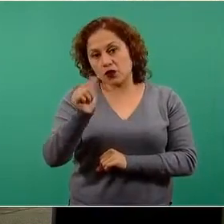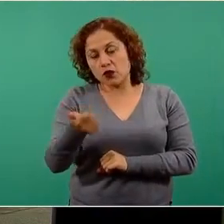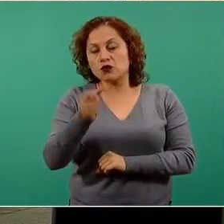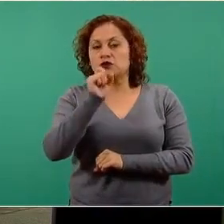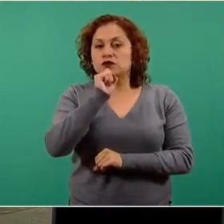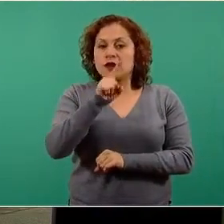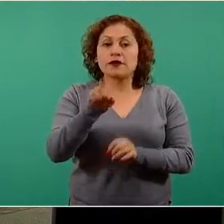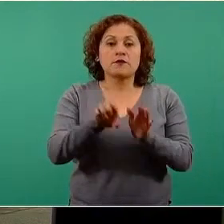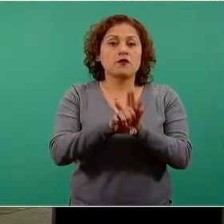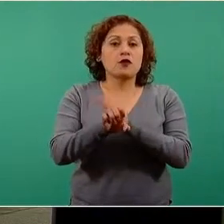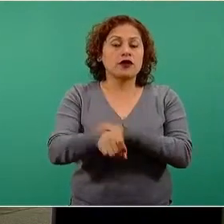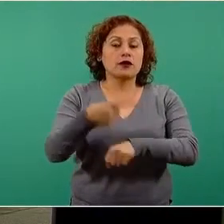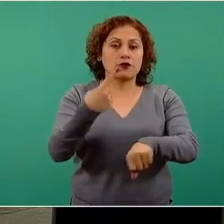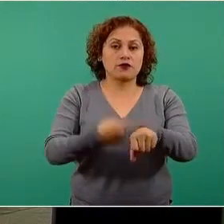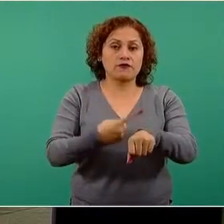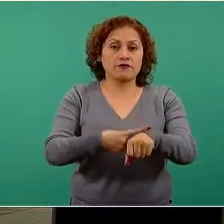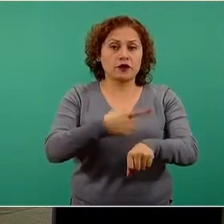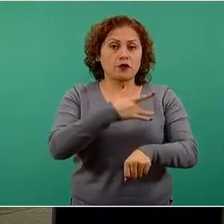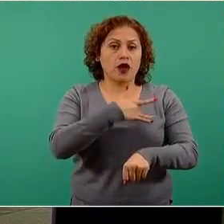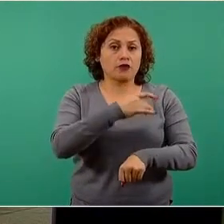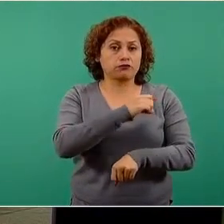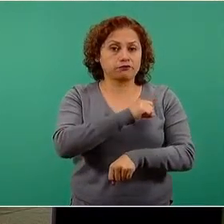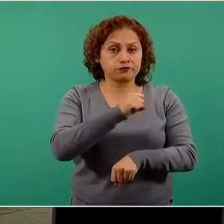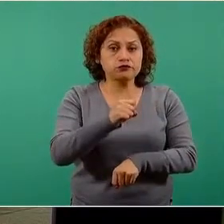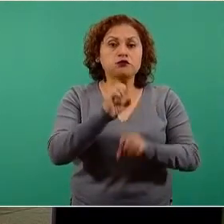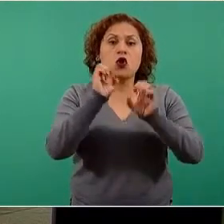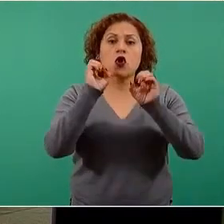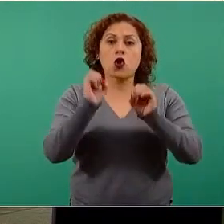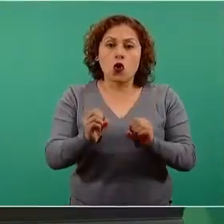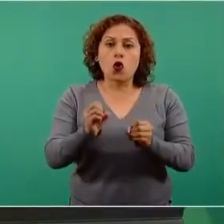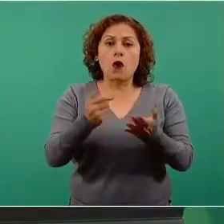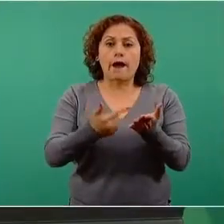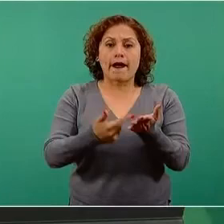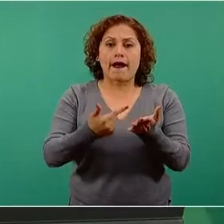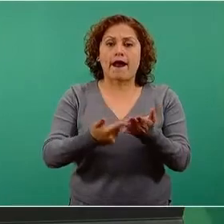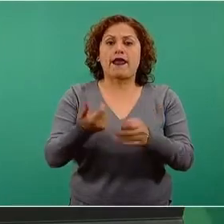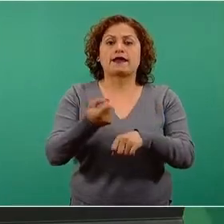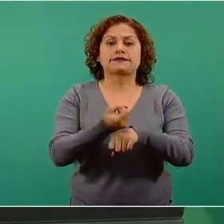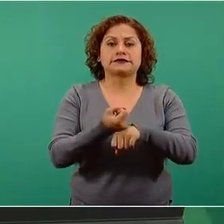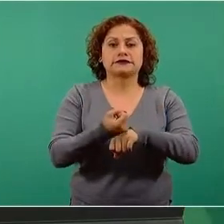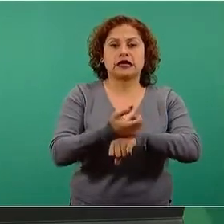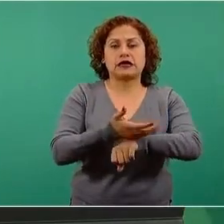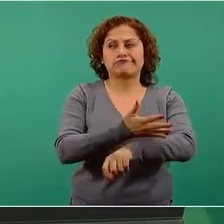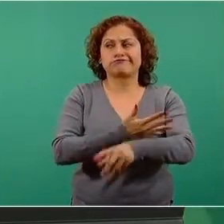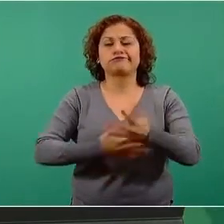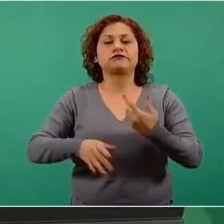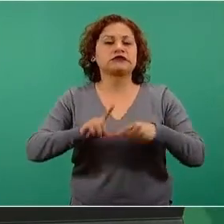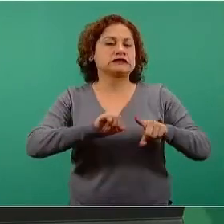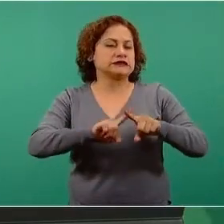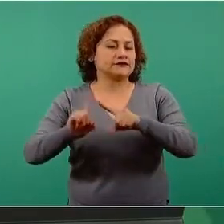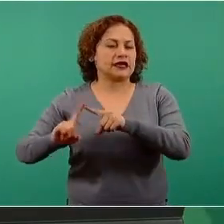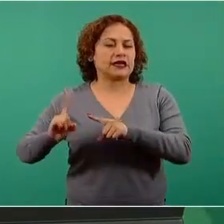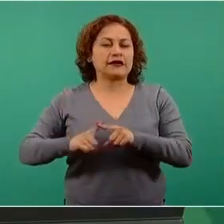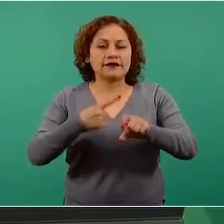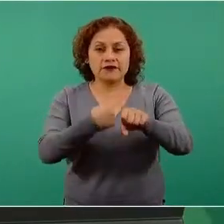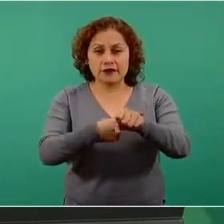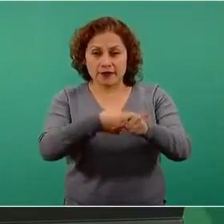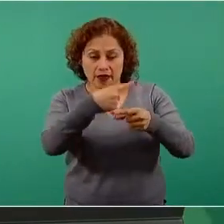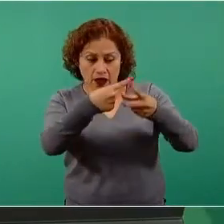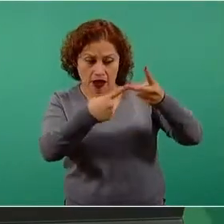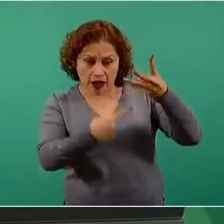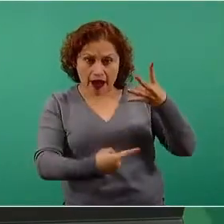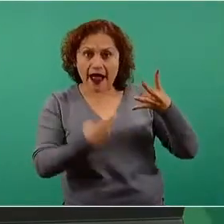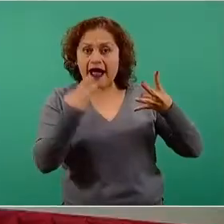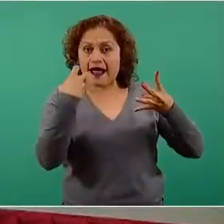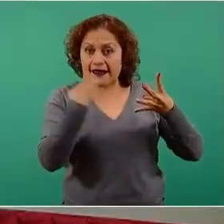inmunodeficiencias, hipertensión arterial, alguna de estos factores de riesgo, y que estén en